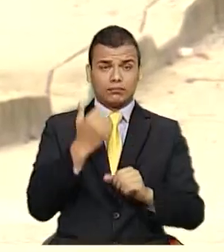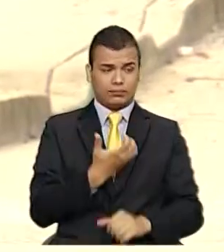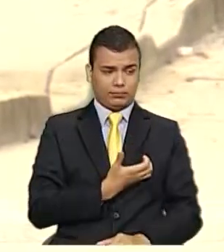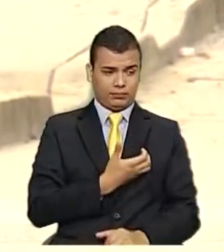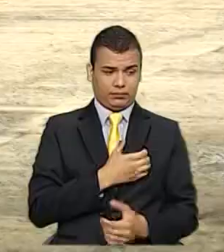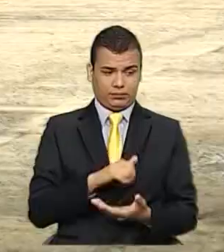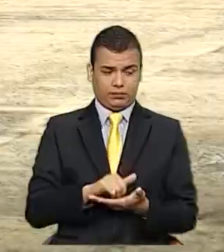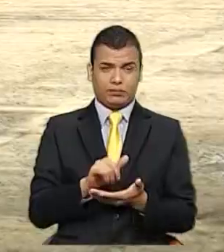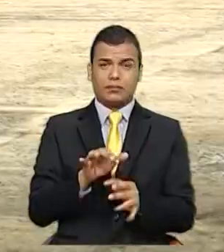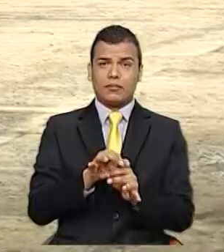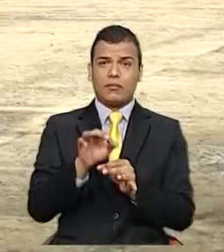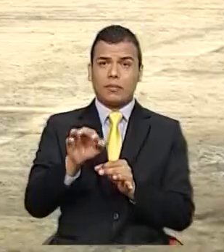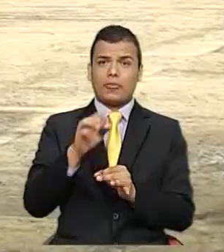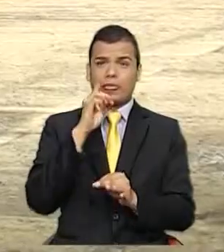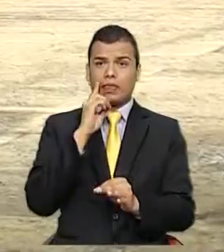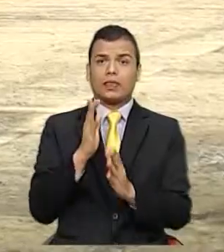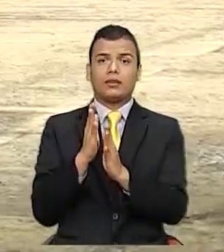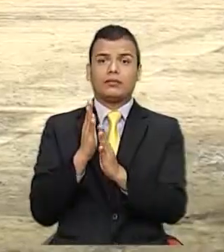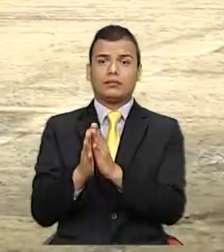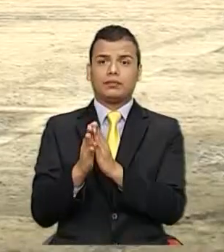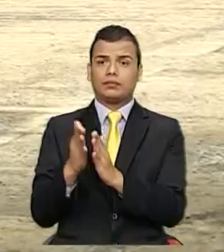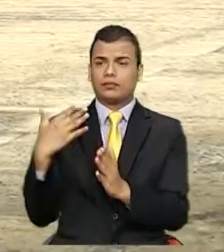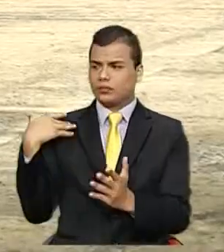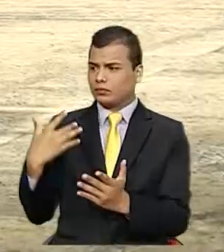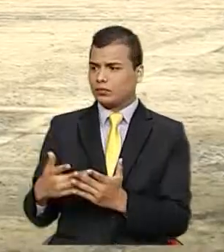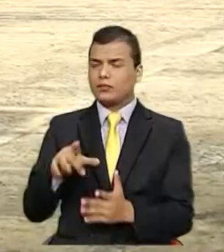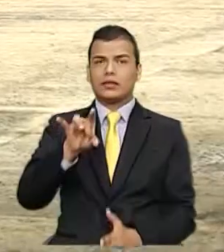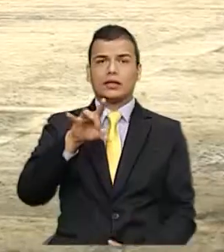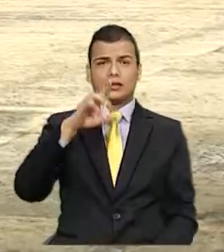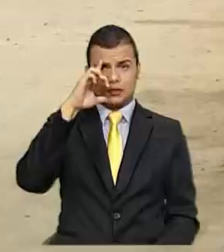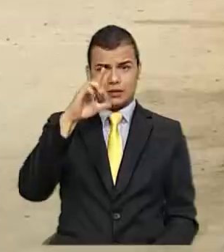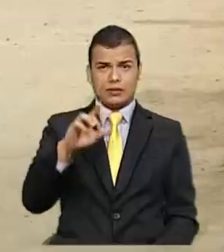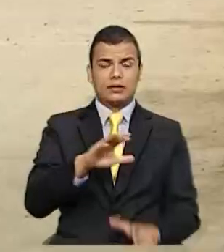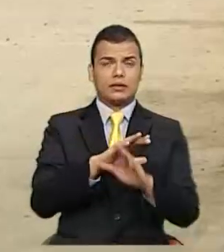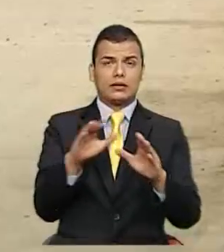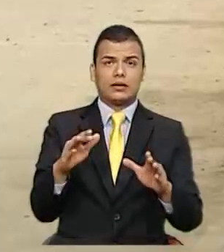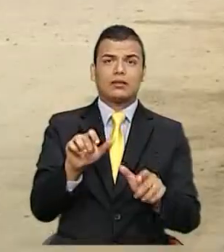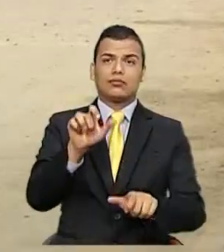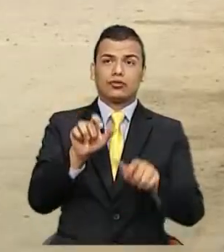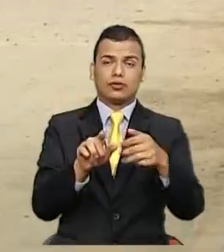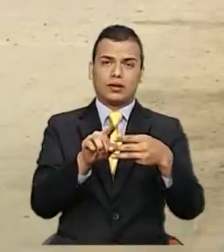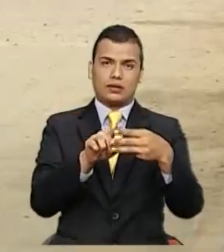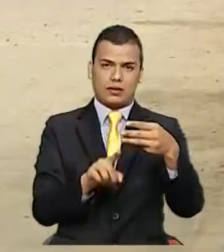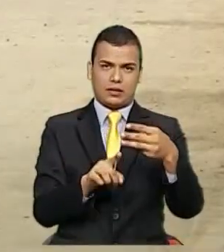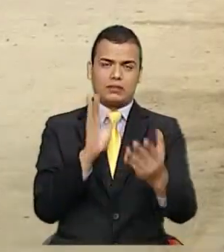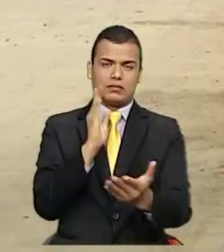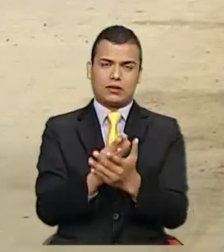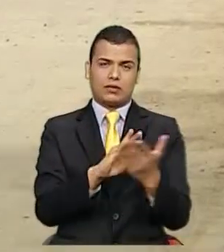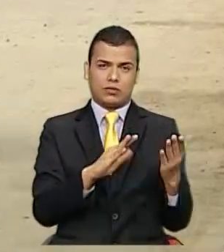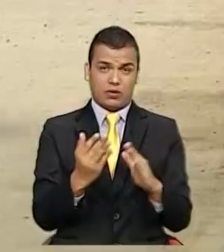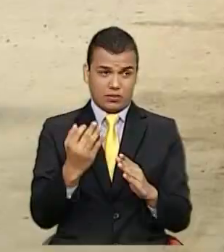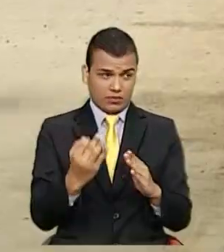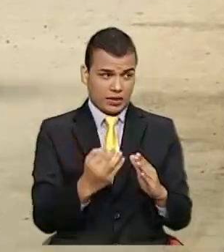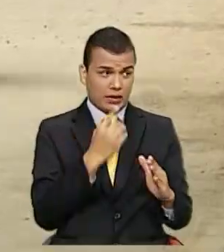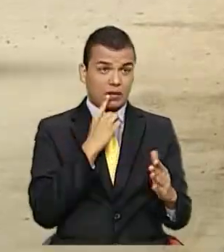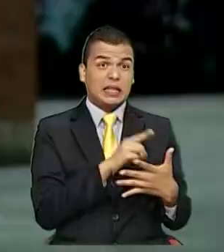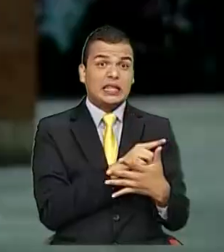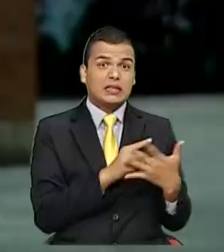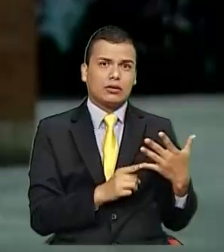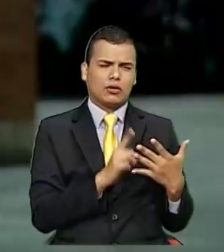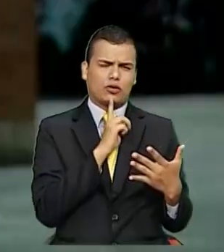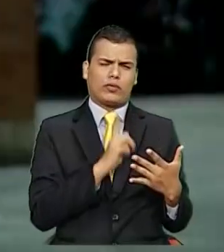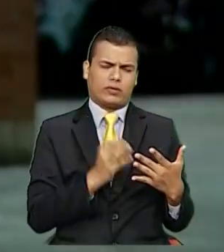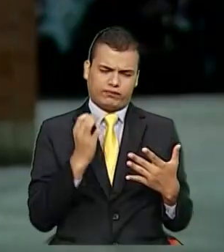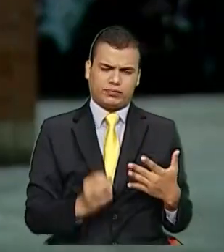este municipio ha dicho que en los últimos 15 días se han presentado 3, no 5 muertes violentas como se viene manifestando. Sin